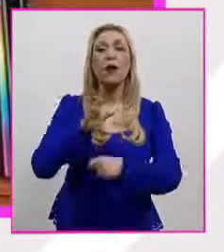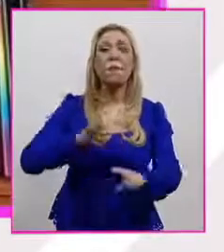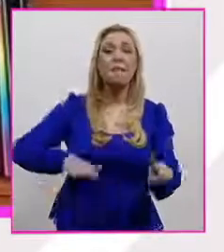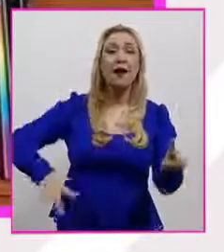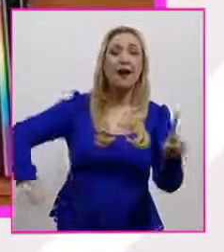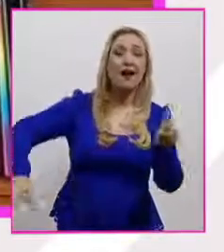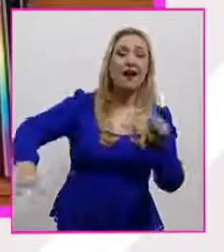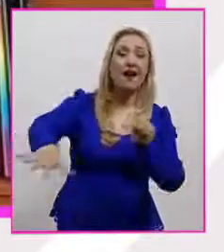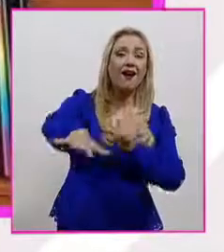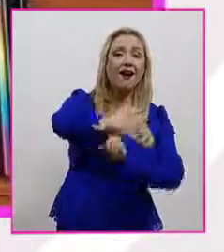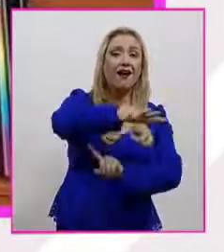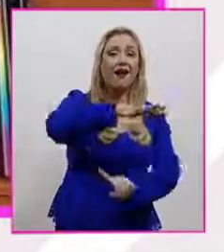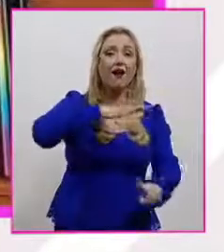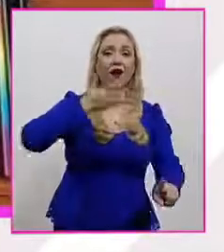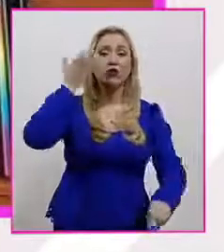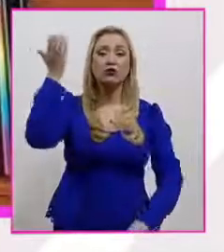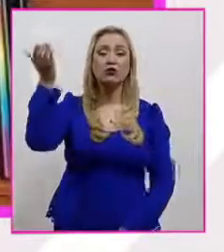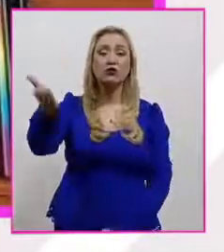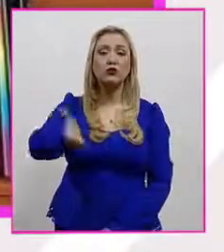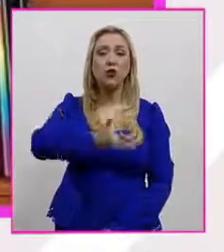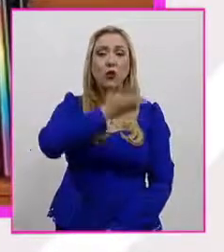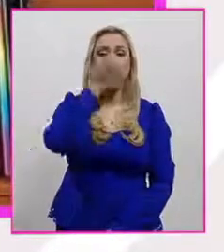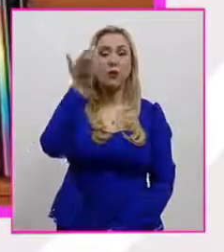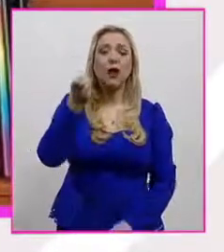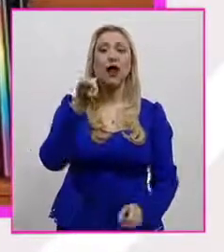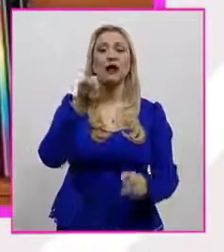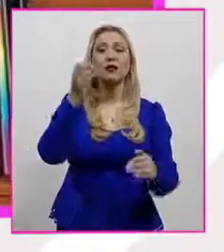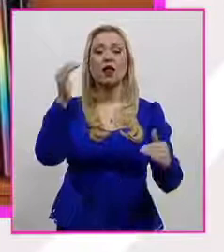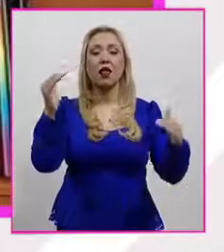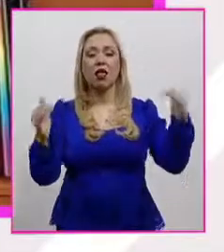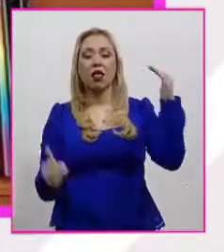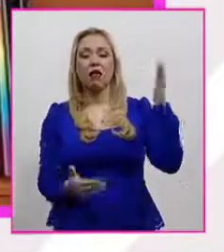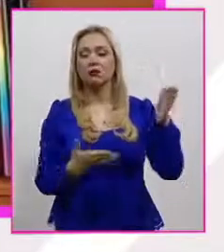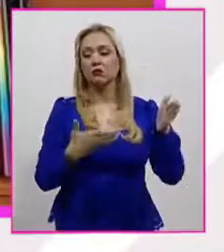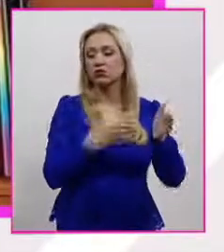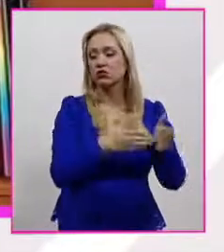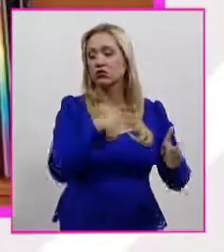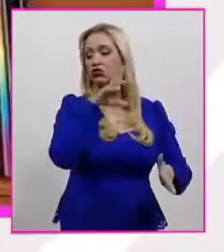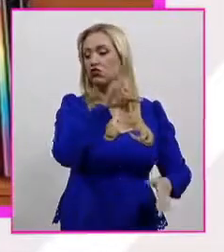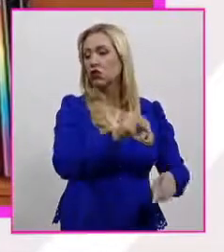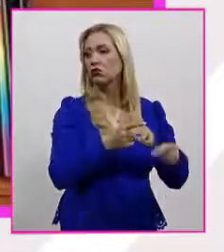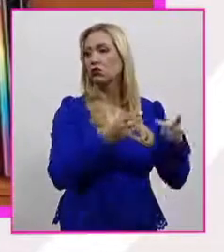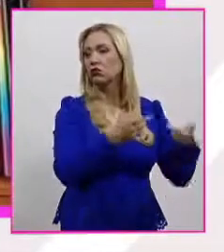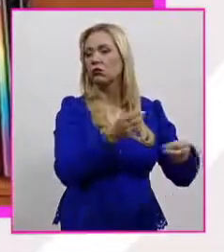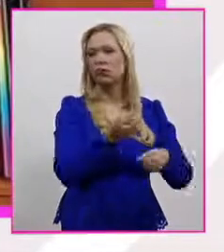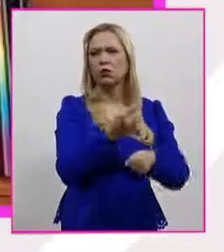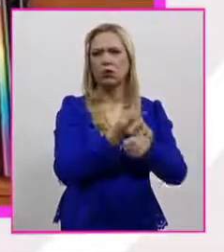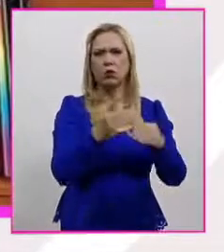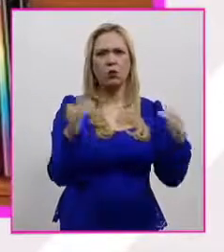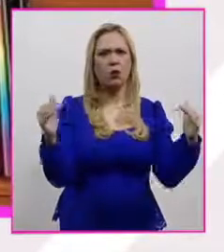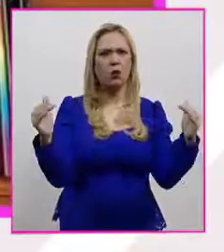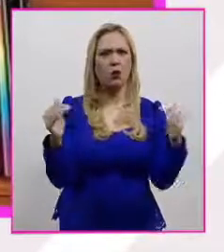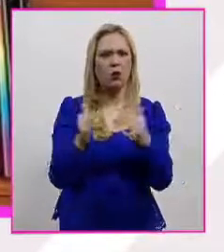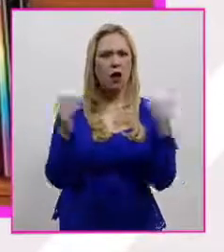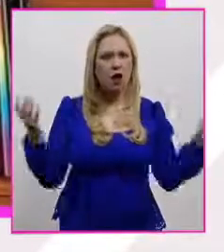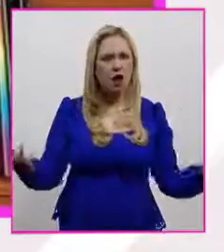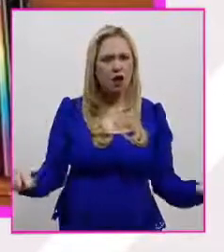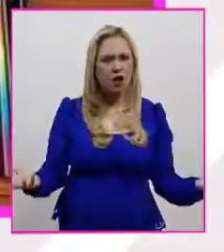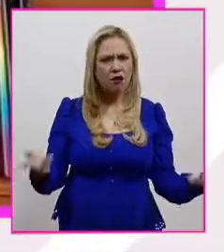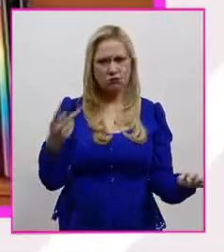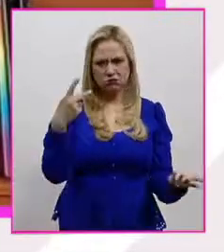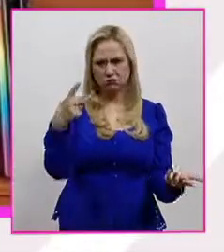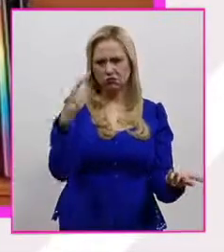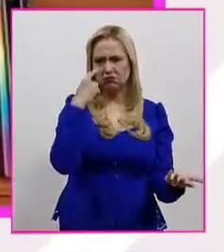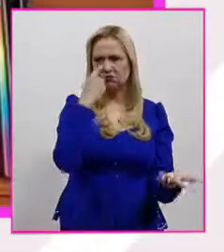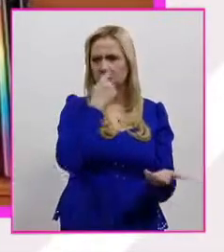produce desigualdad, que restringe y limita el acceso a derechos y oportunidades, afectando siempre la dignidad de las personas y su pleno y libre